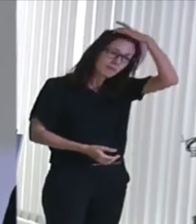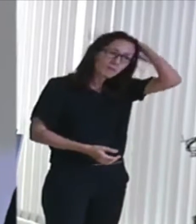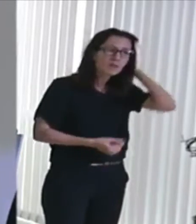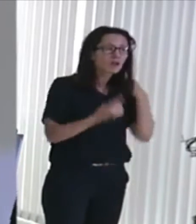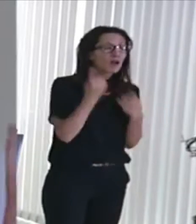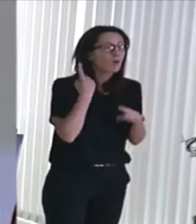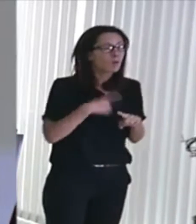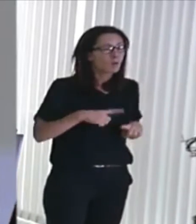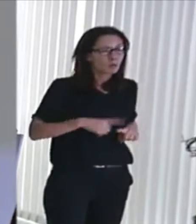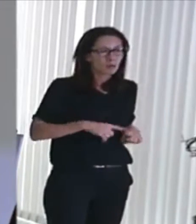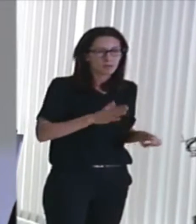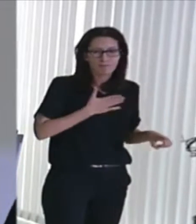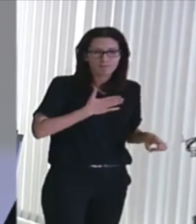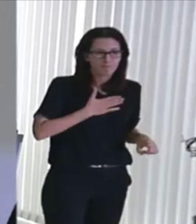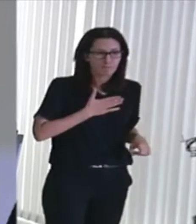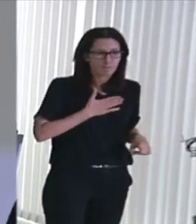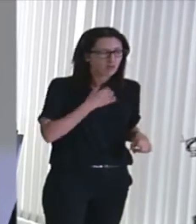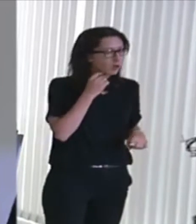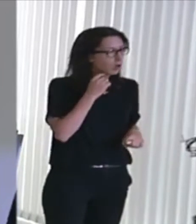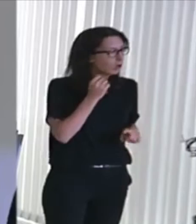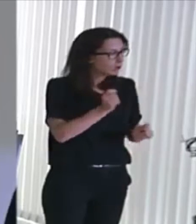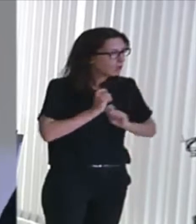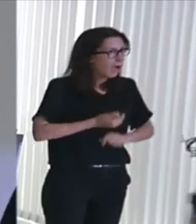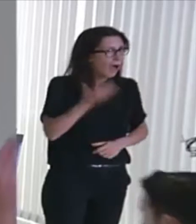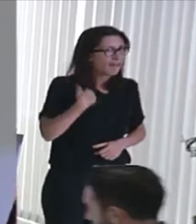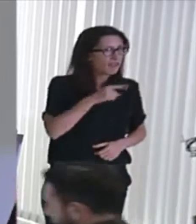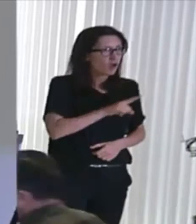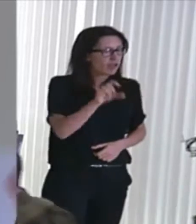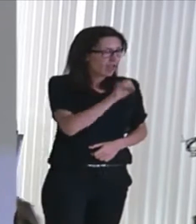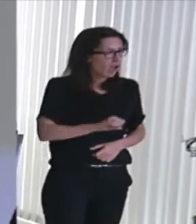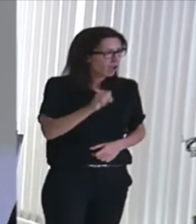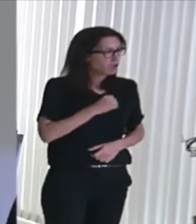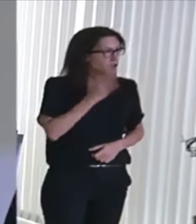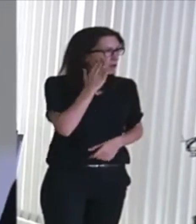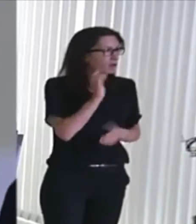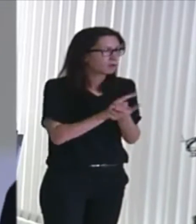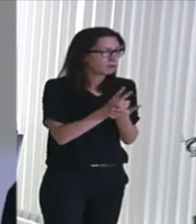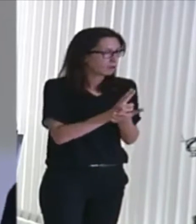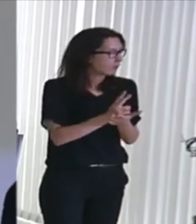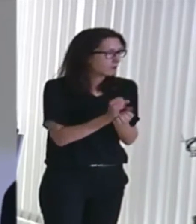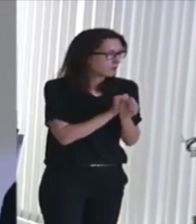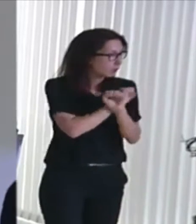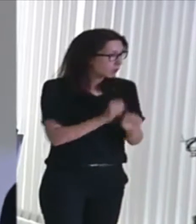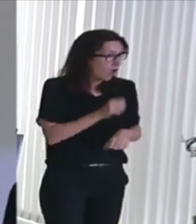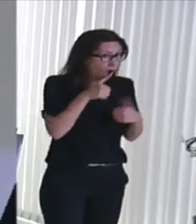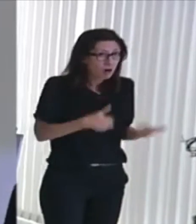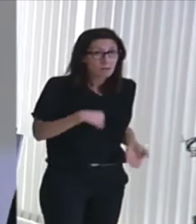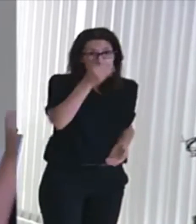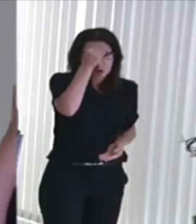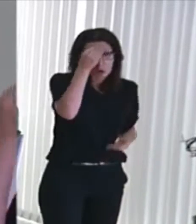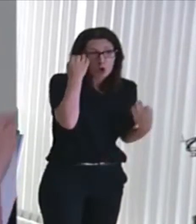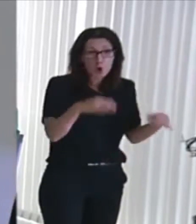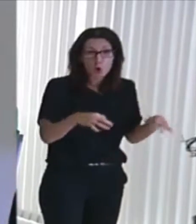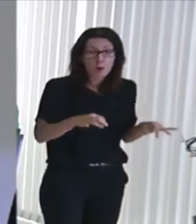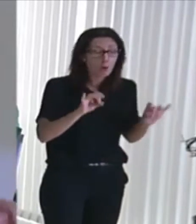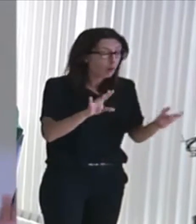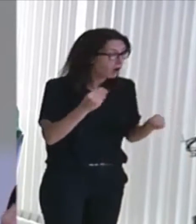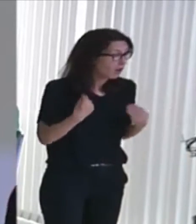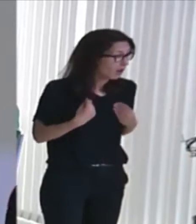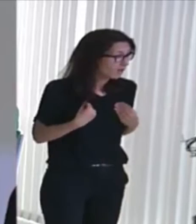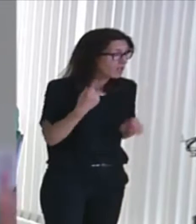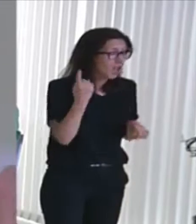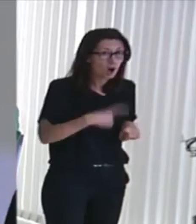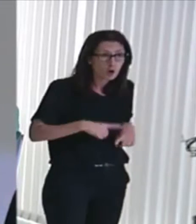hay cosas que a mí no me dejaban dormir hace 11 años y es que ahora pues es normal, ¿no? Es como todo en la vida, al final vas